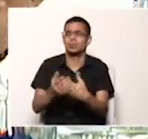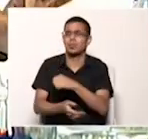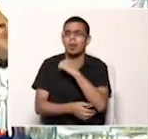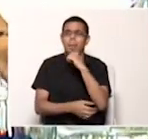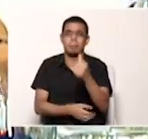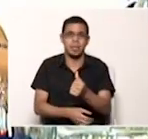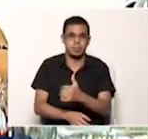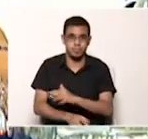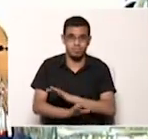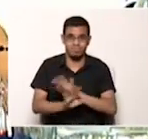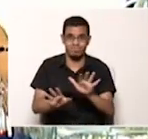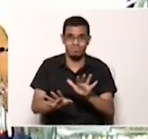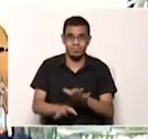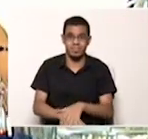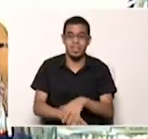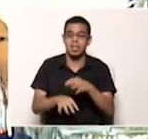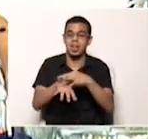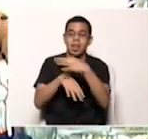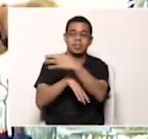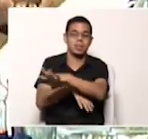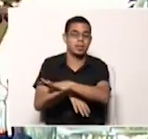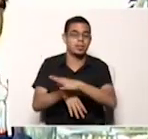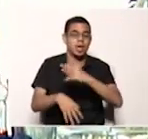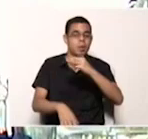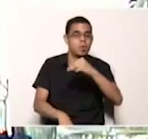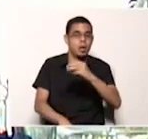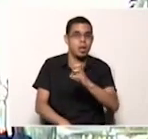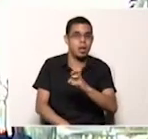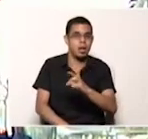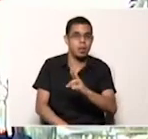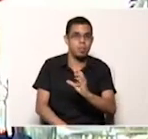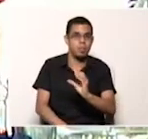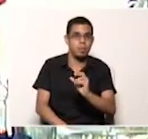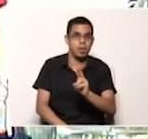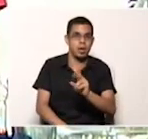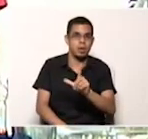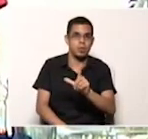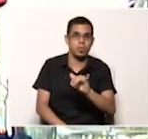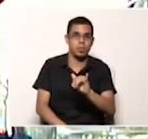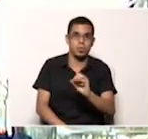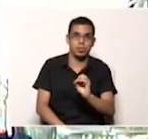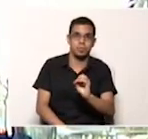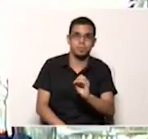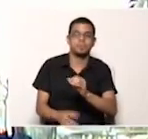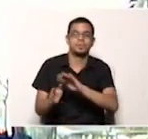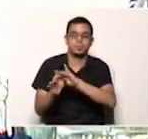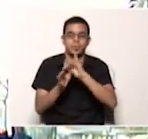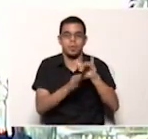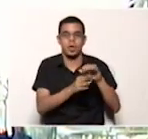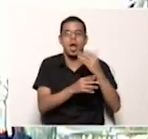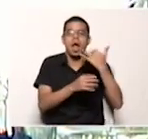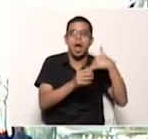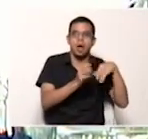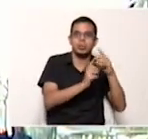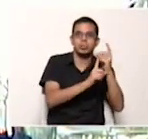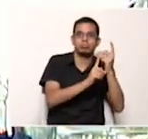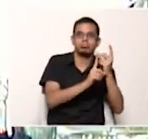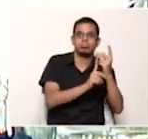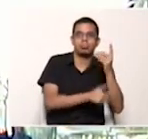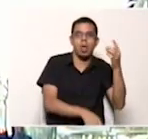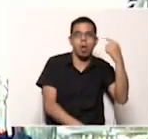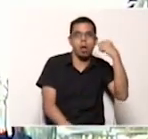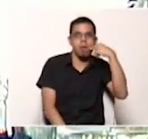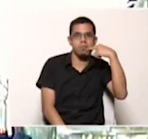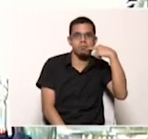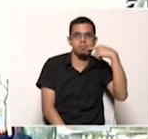Ok, existen termómetros ambientales, es decir, que yo lo coloco en un lugar